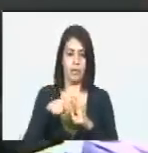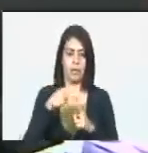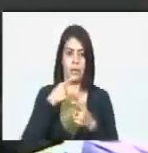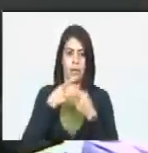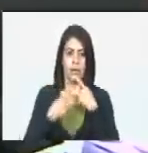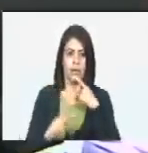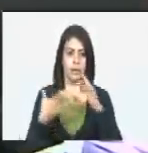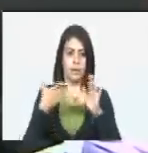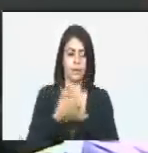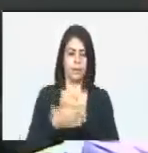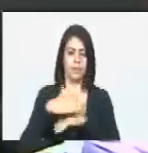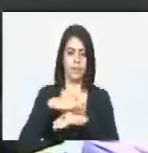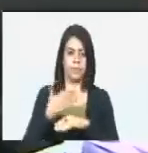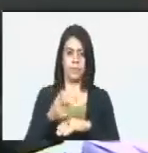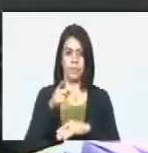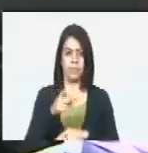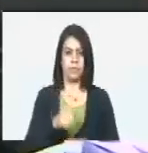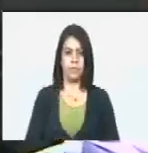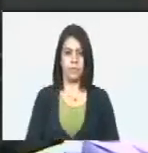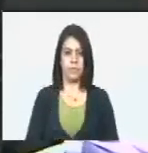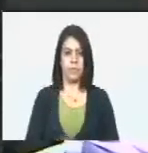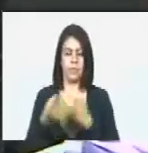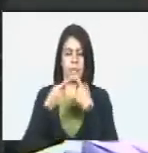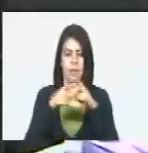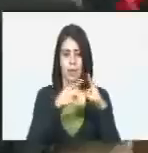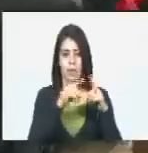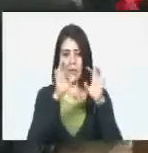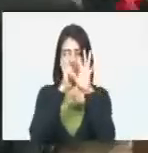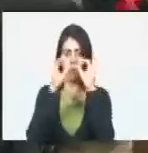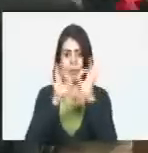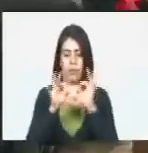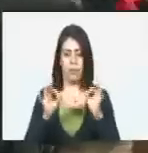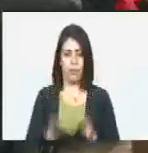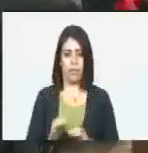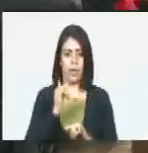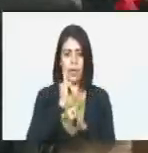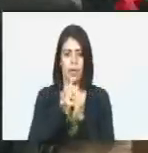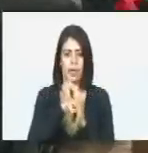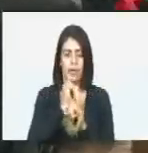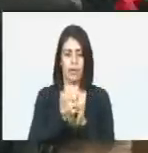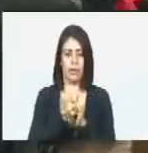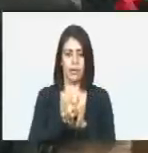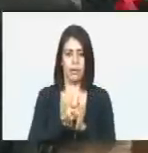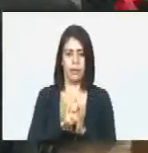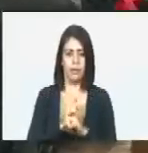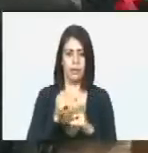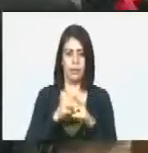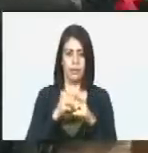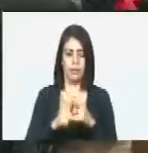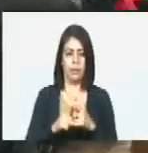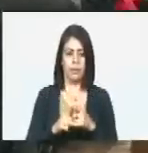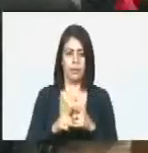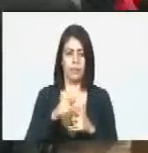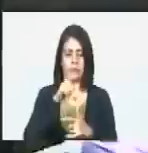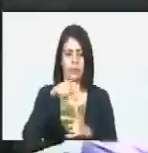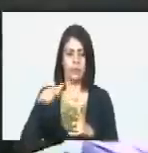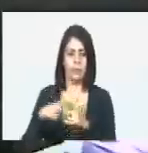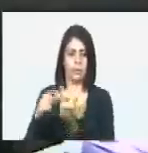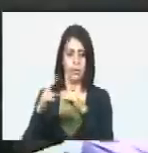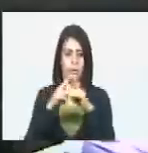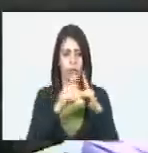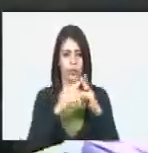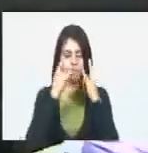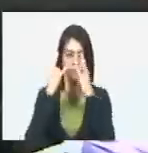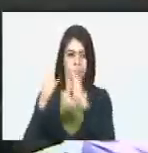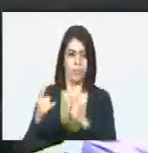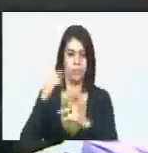de distintas formas de las redes sociales de quienes la conocieron, la admiraron, la respetaron